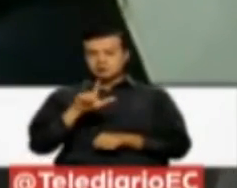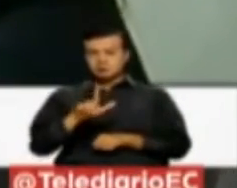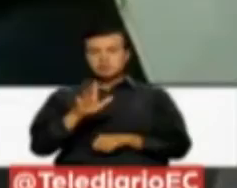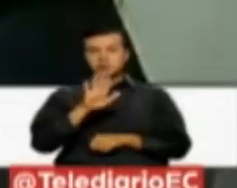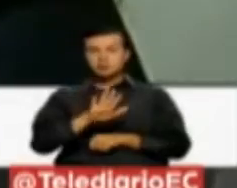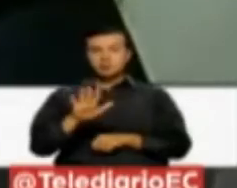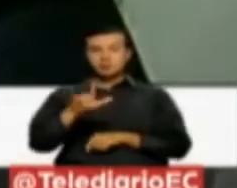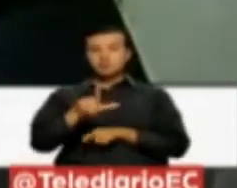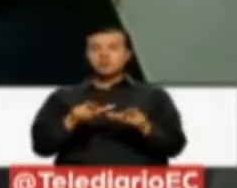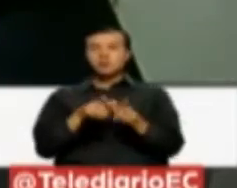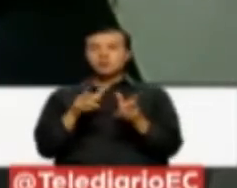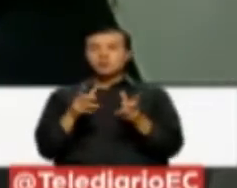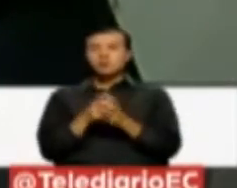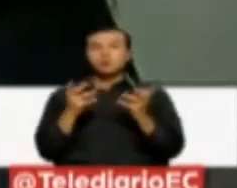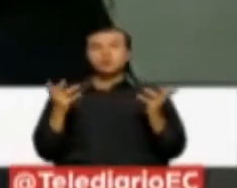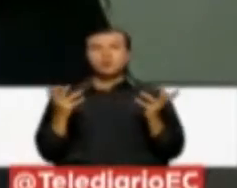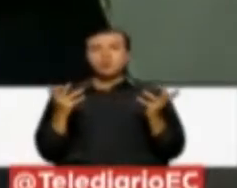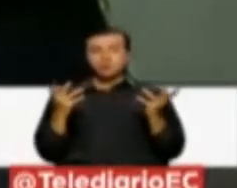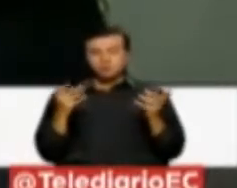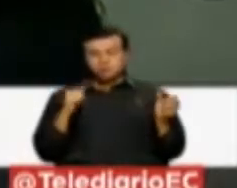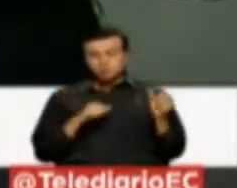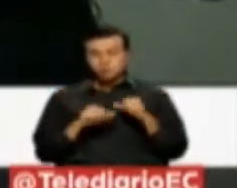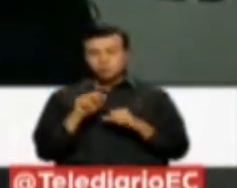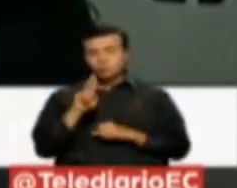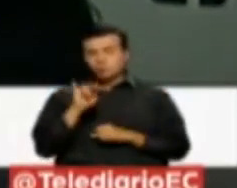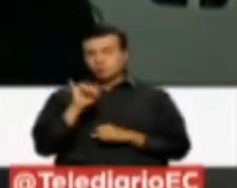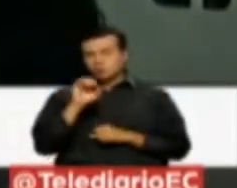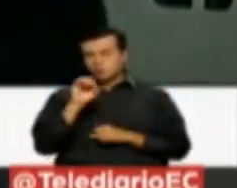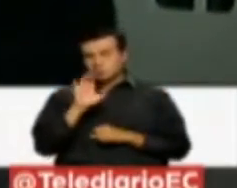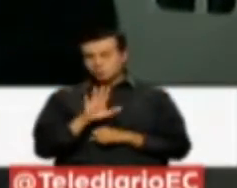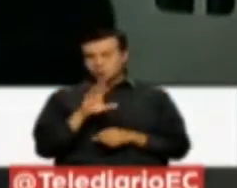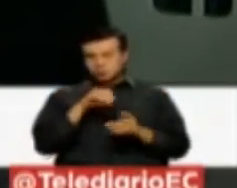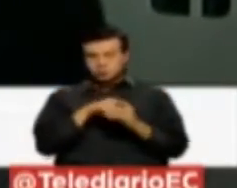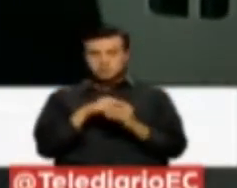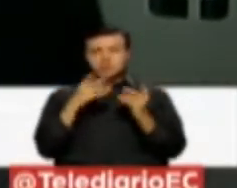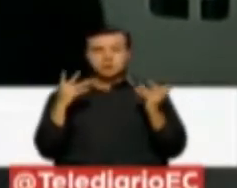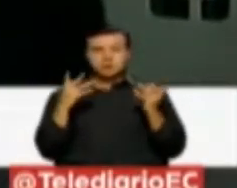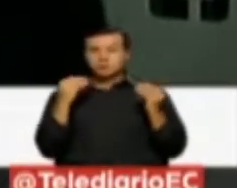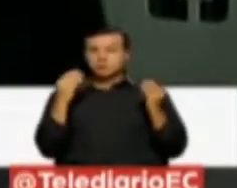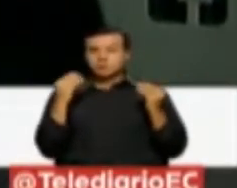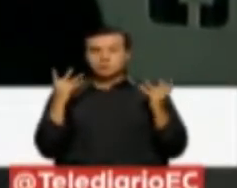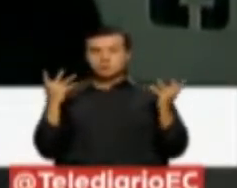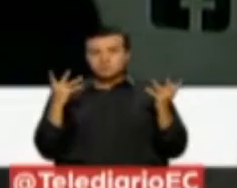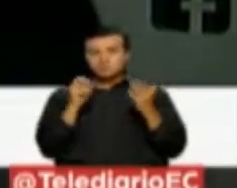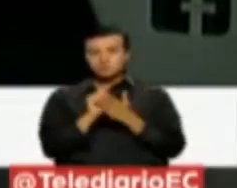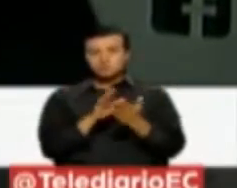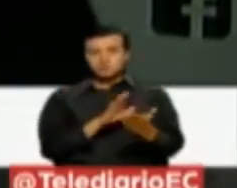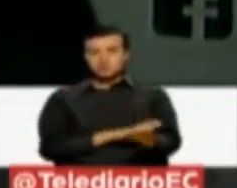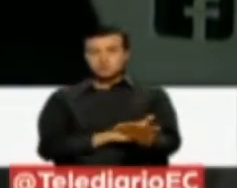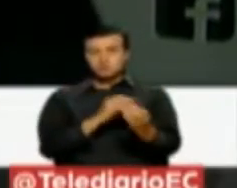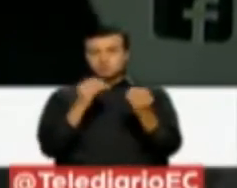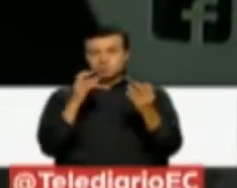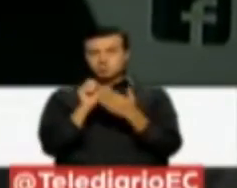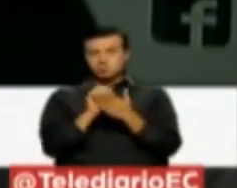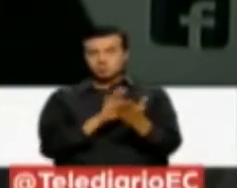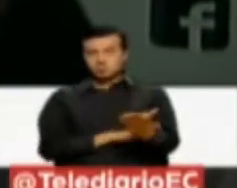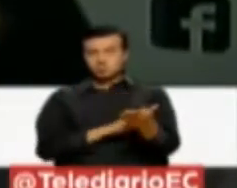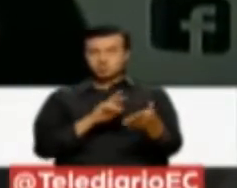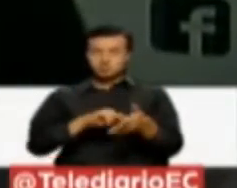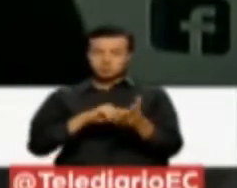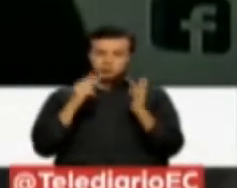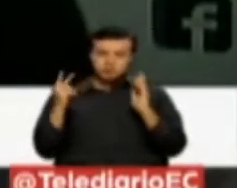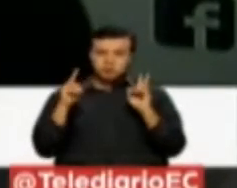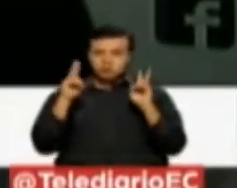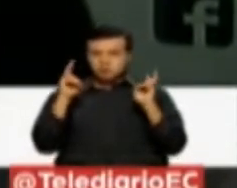hemos creado este espacio que se llama Maker Lab UIO, en el cual nosotros acogemos a múltiples proyectos en temas de tecnología, en